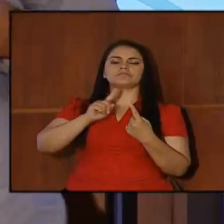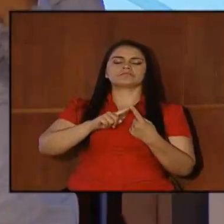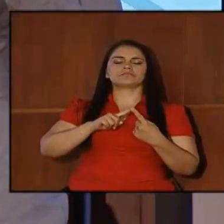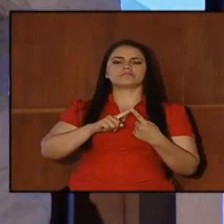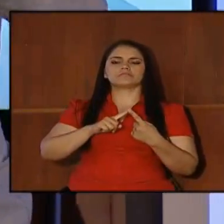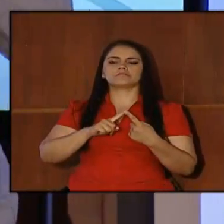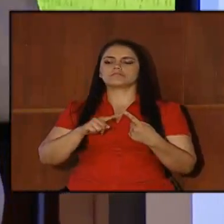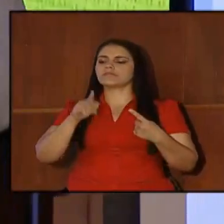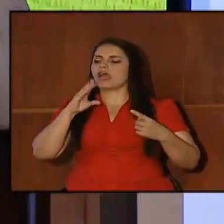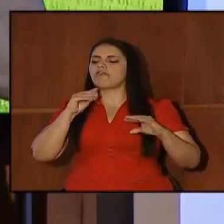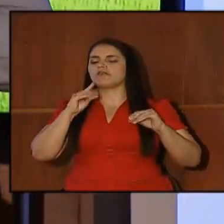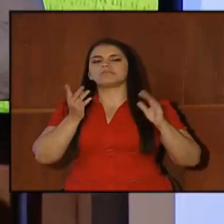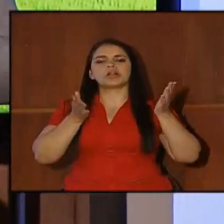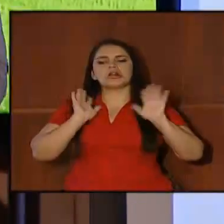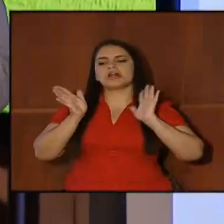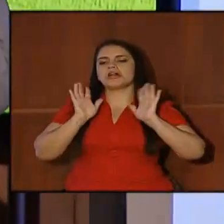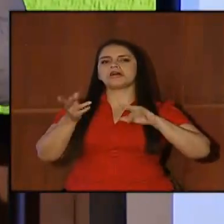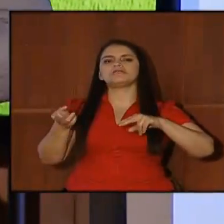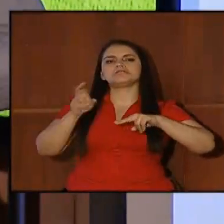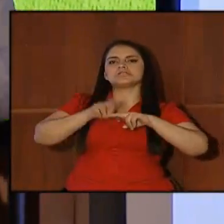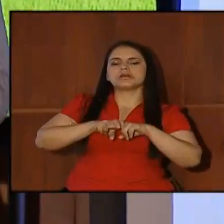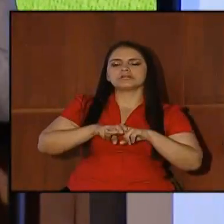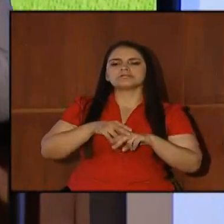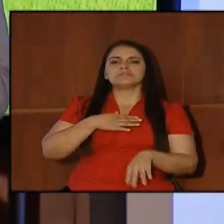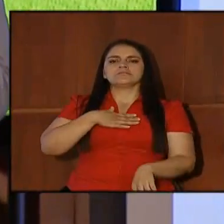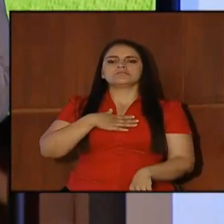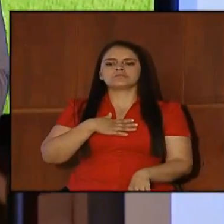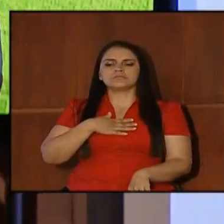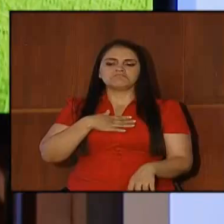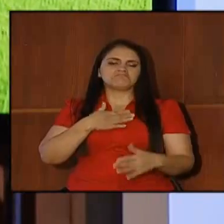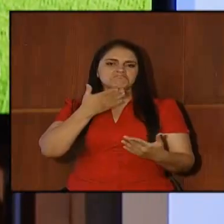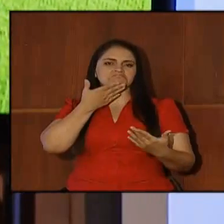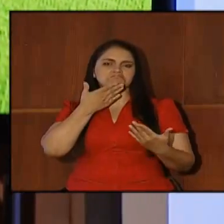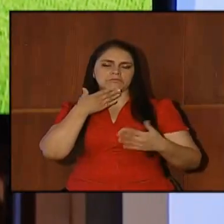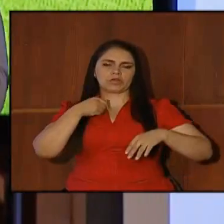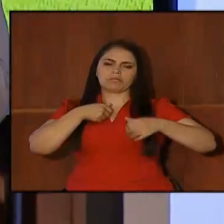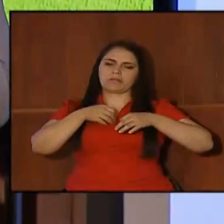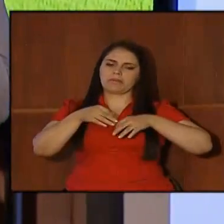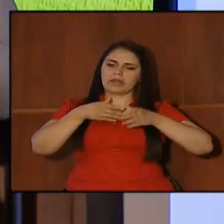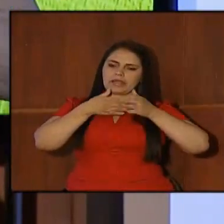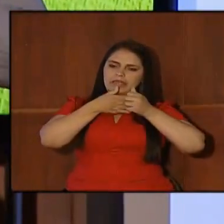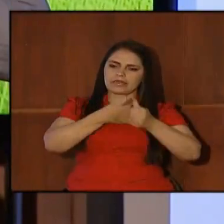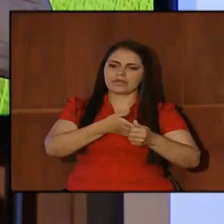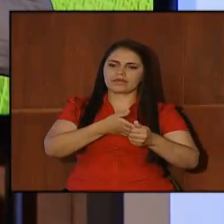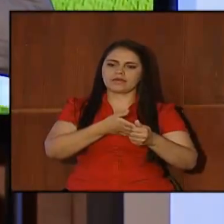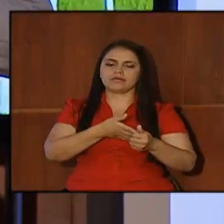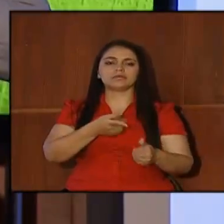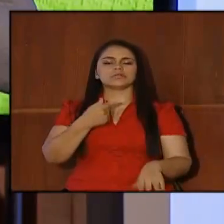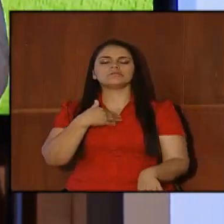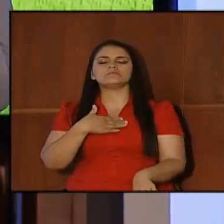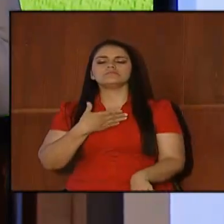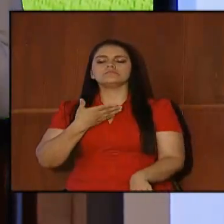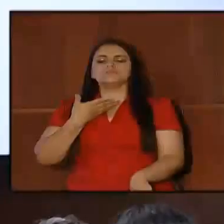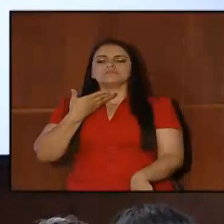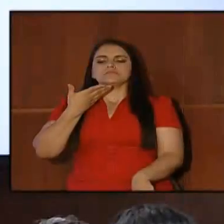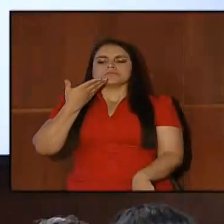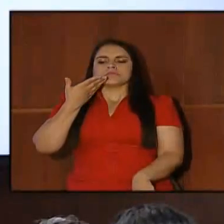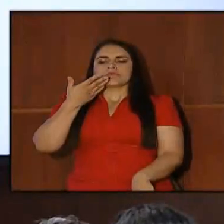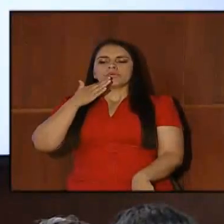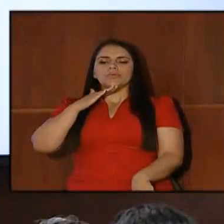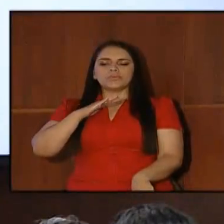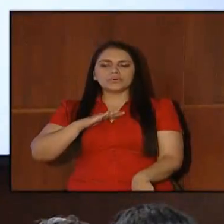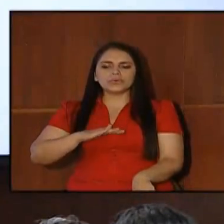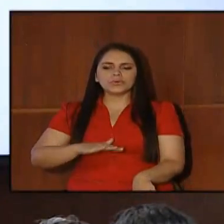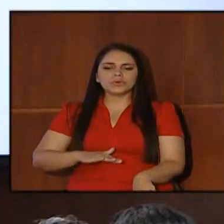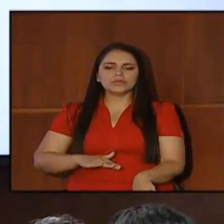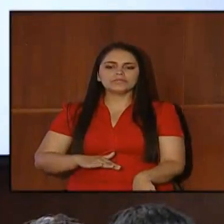usted llega, le habla, él se puede sentar, puede hacer que usted pueda decirle, tome aire y suelte.